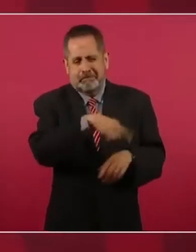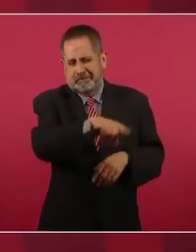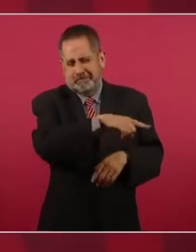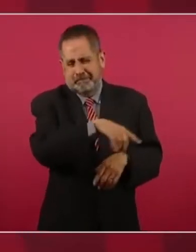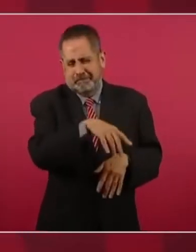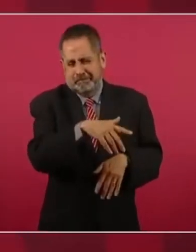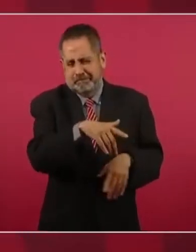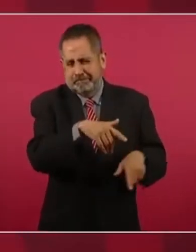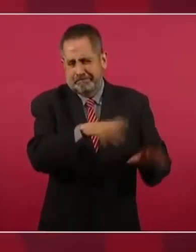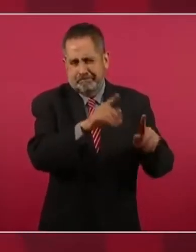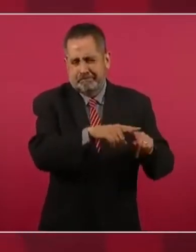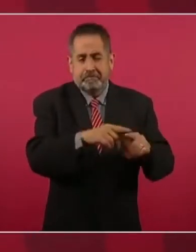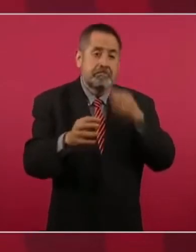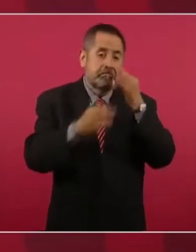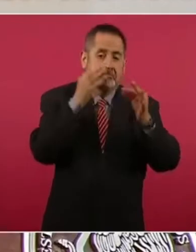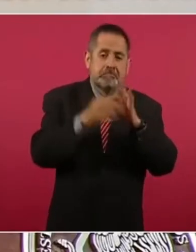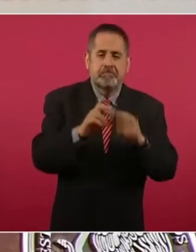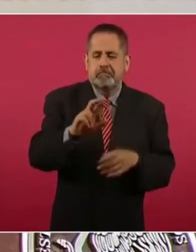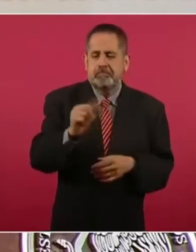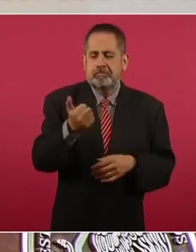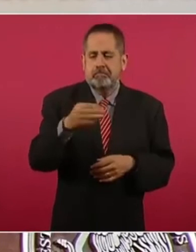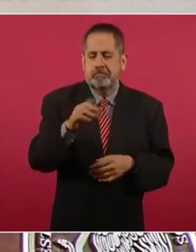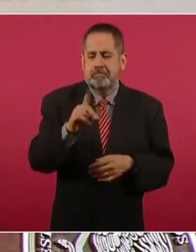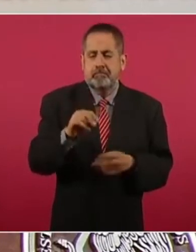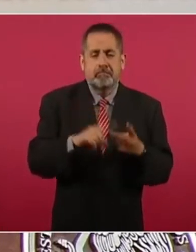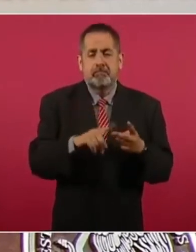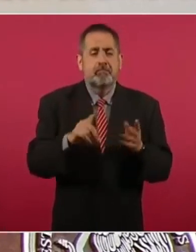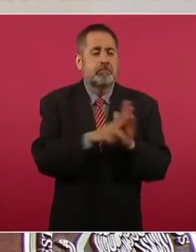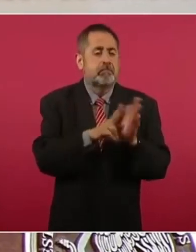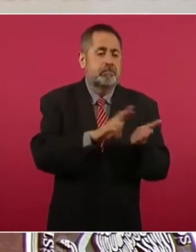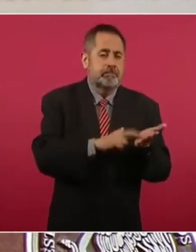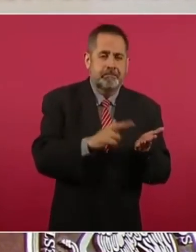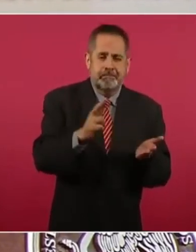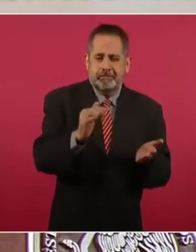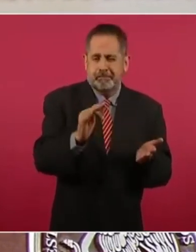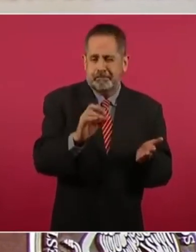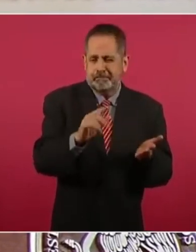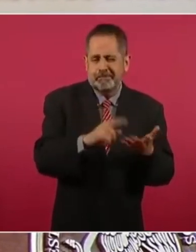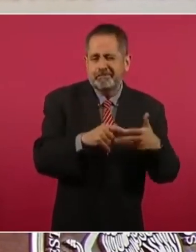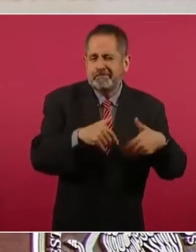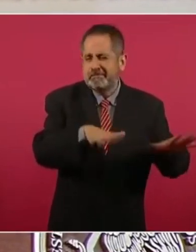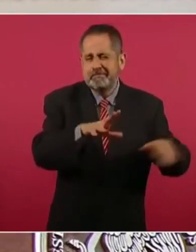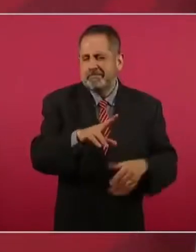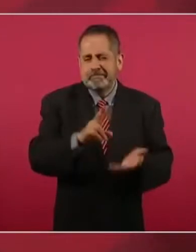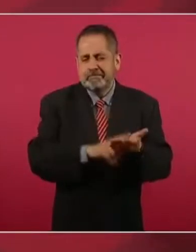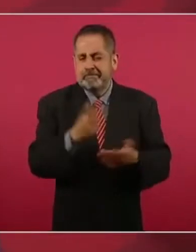cualquier otro Raimundo Rivapalacio o el Reforma, imagínense.